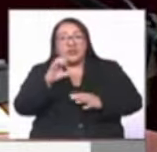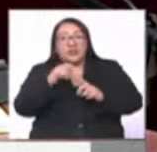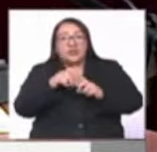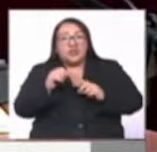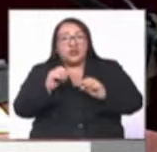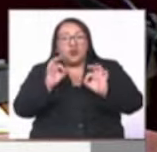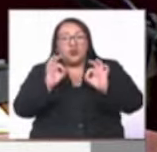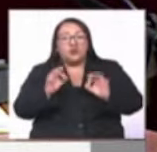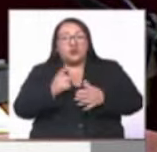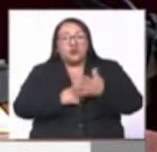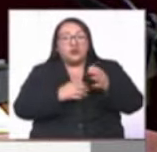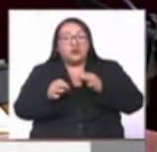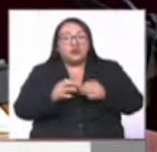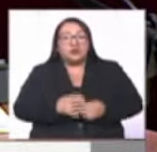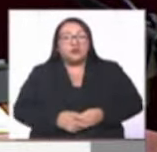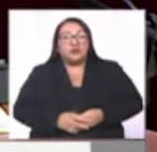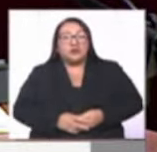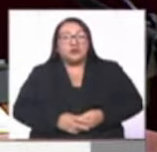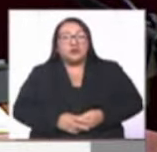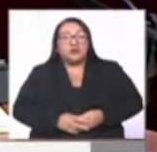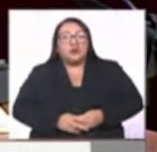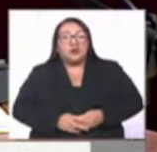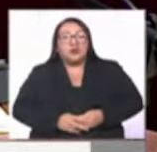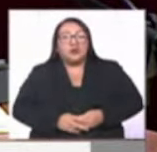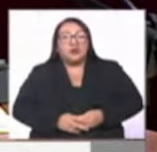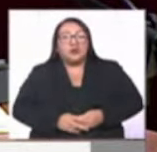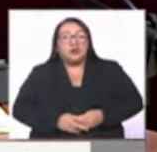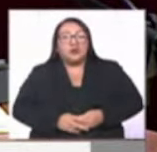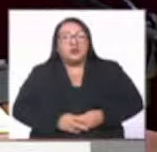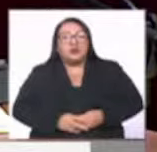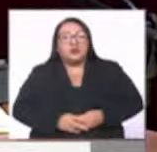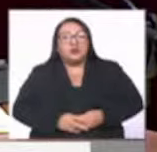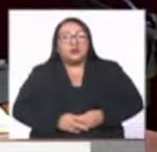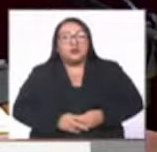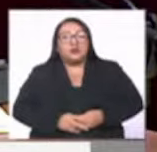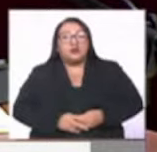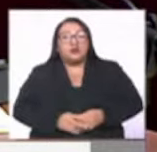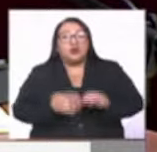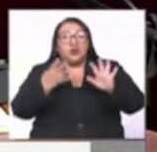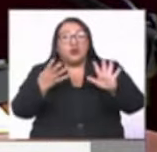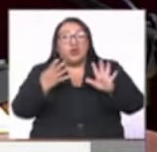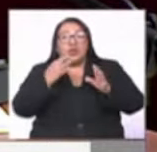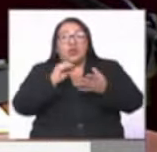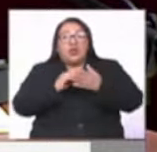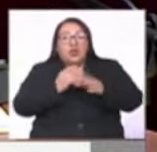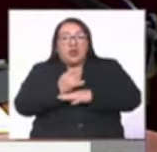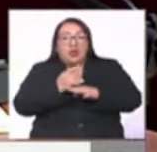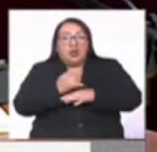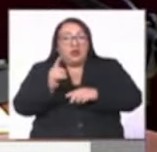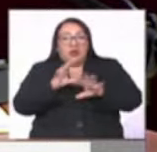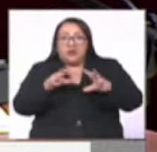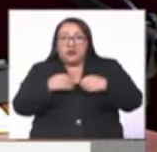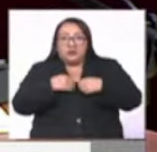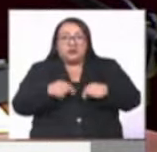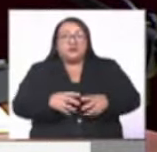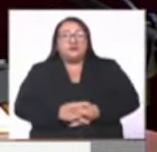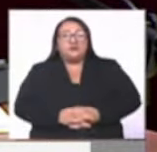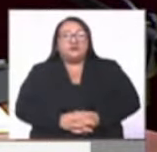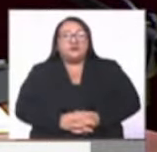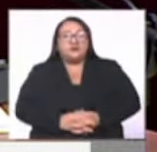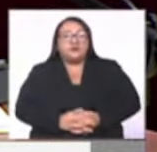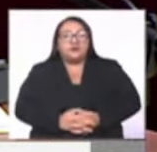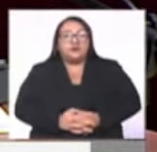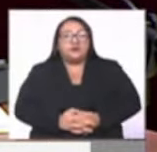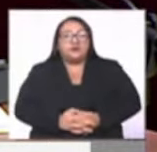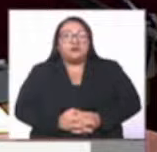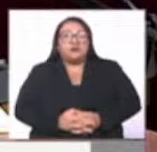que justifica la nueva la novena razón que justifica esta acusación no prospere es que no hay base